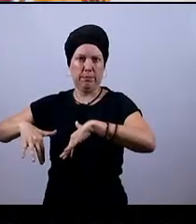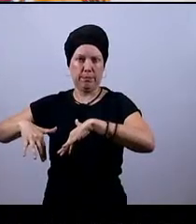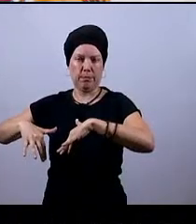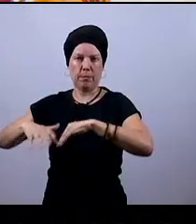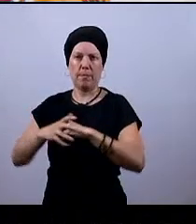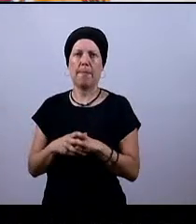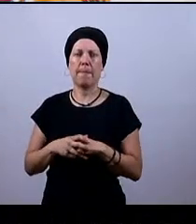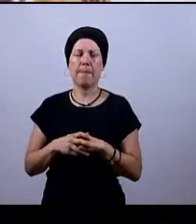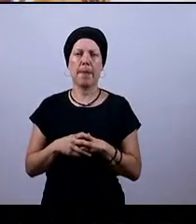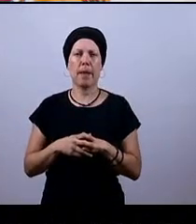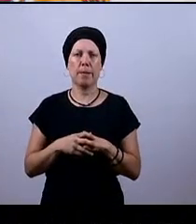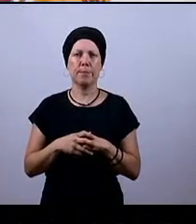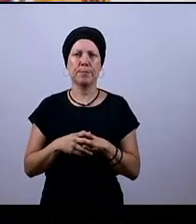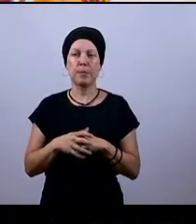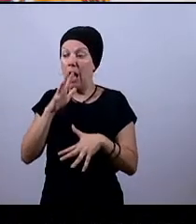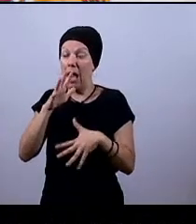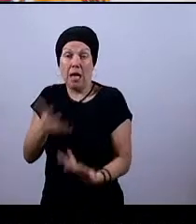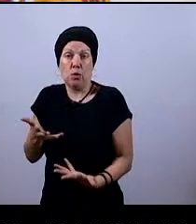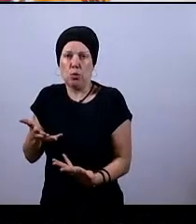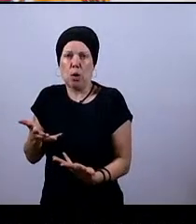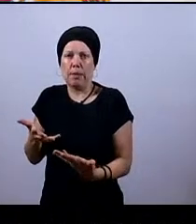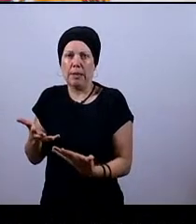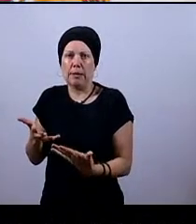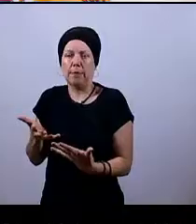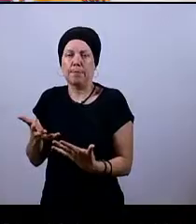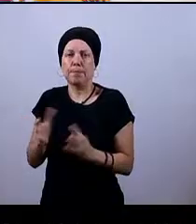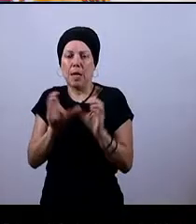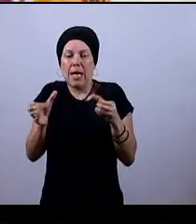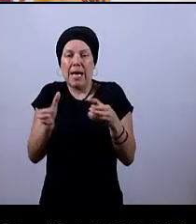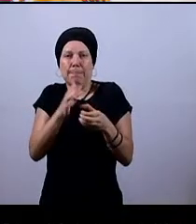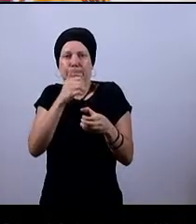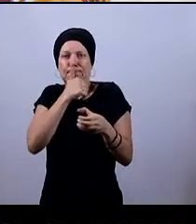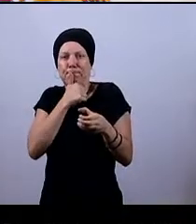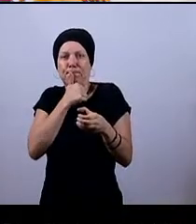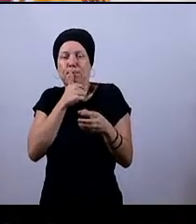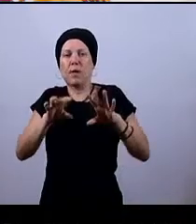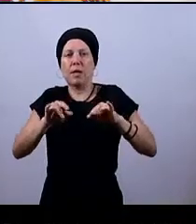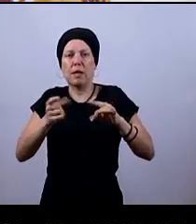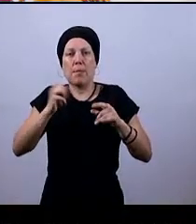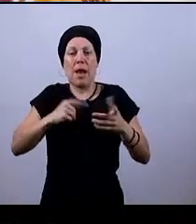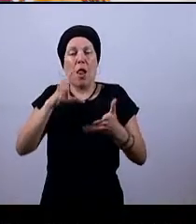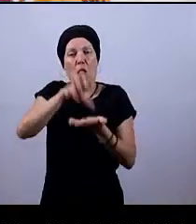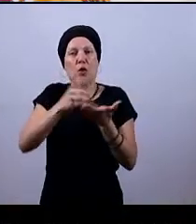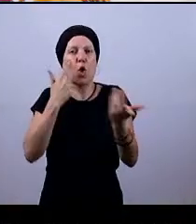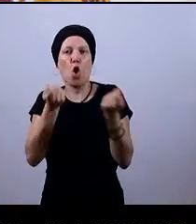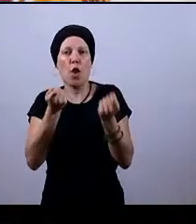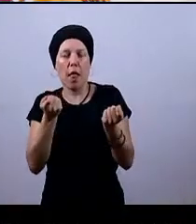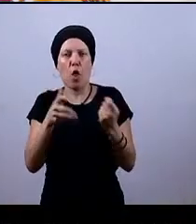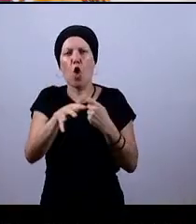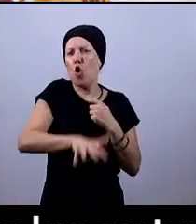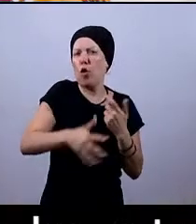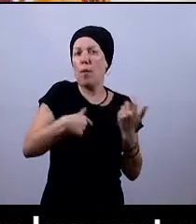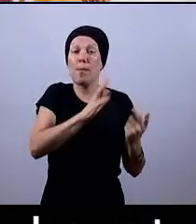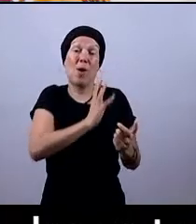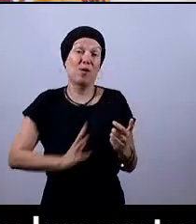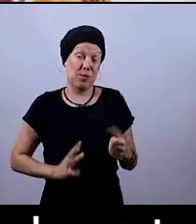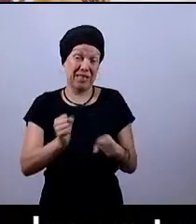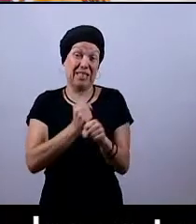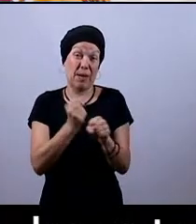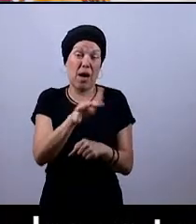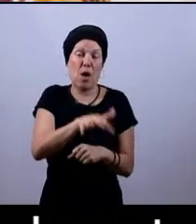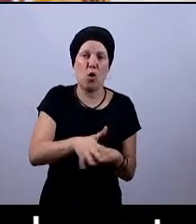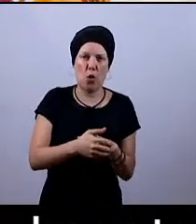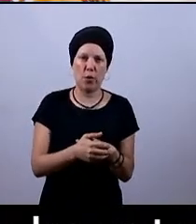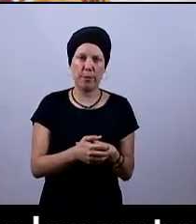su cubierta. Actualmente, el retén de tierra y el centro de coordinación operan provisionalmente desde